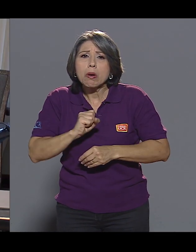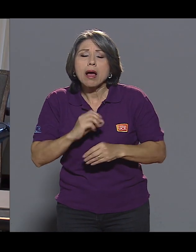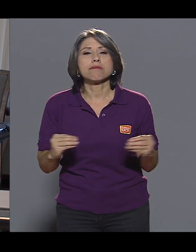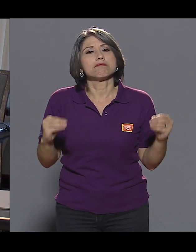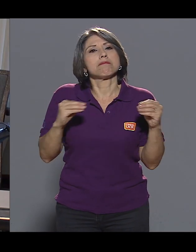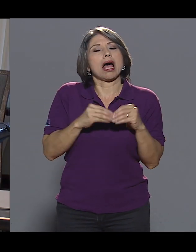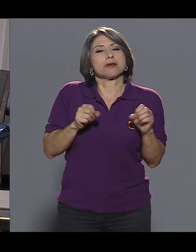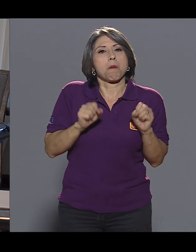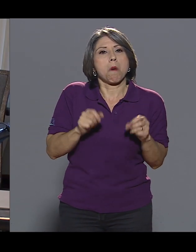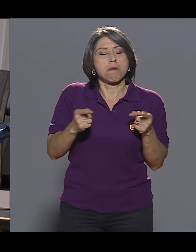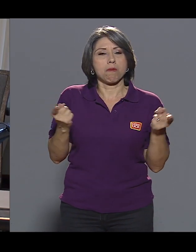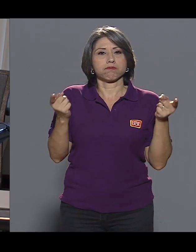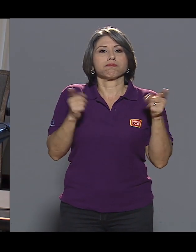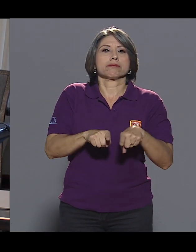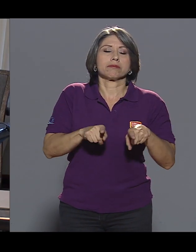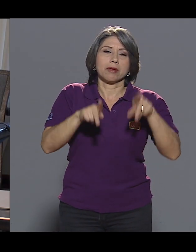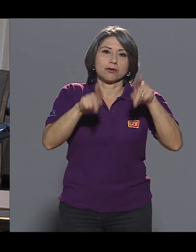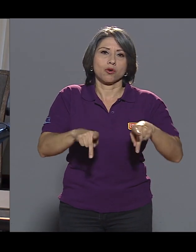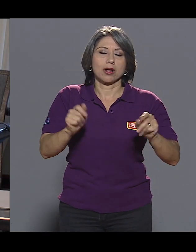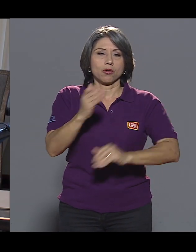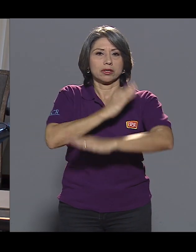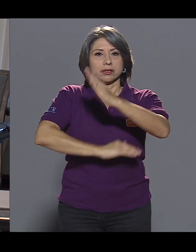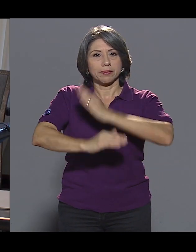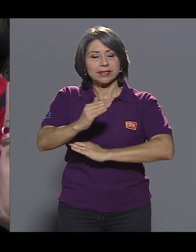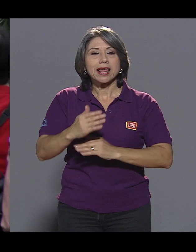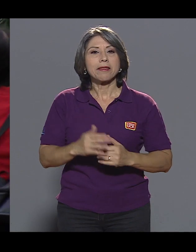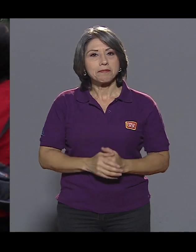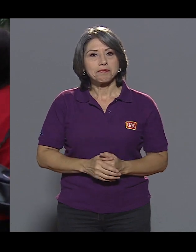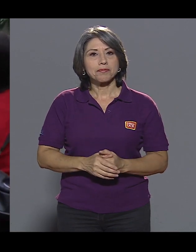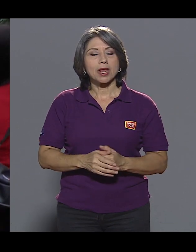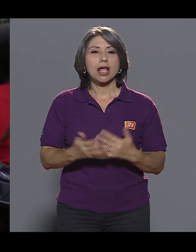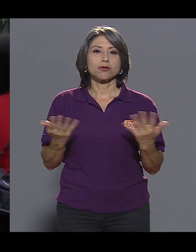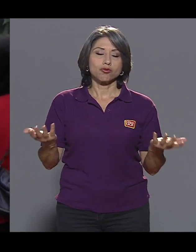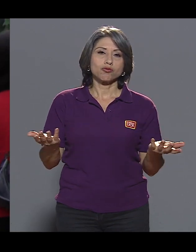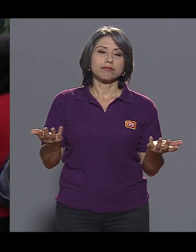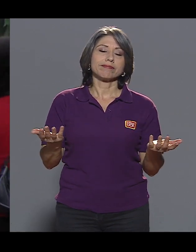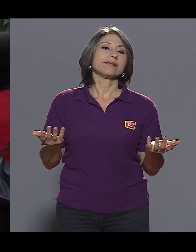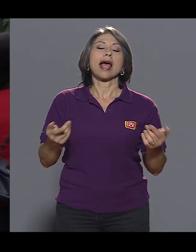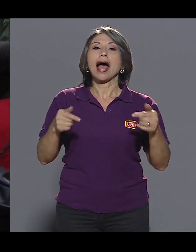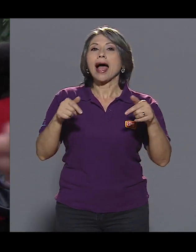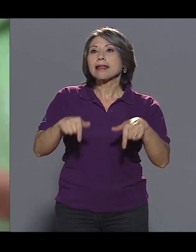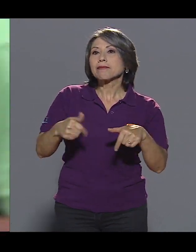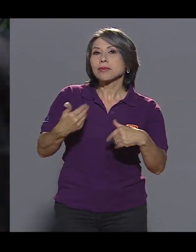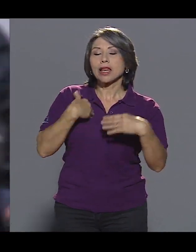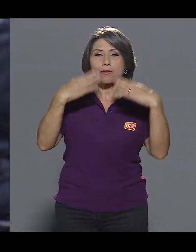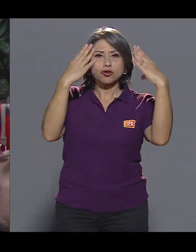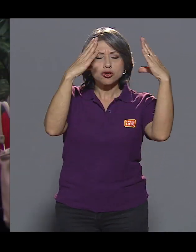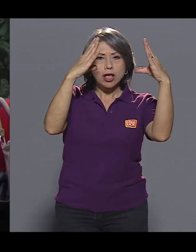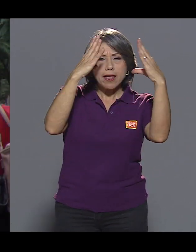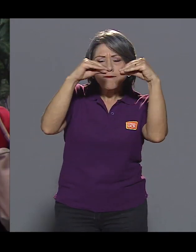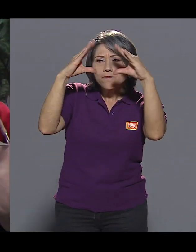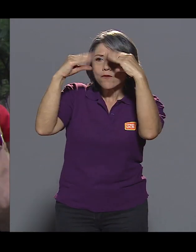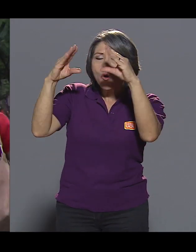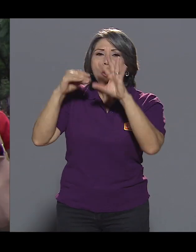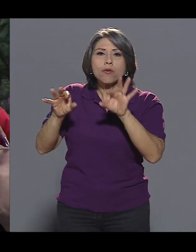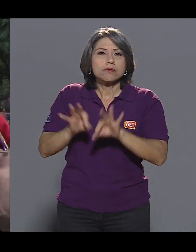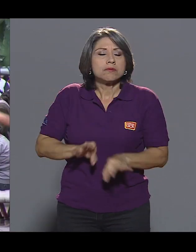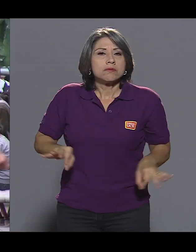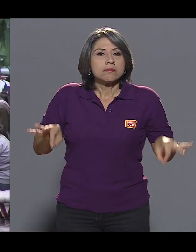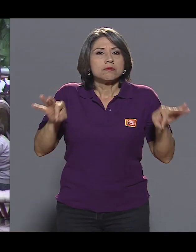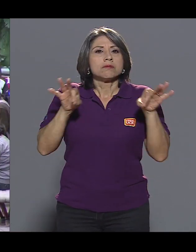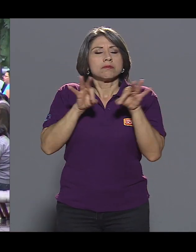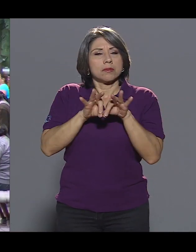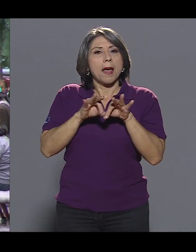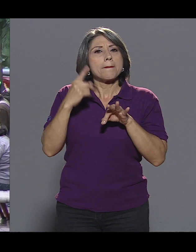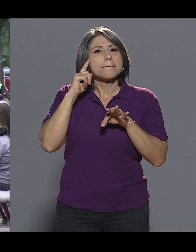probabilidad de ser una persona con discapacidad. Entonces, aquí tenemos información sumamente importante para